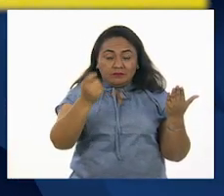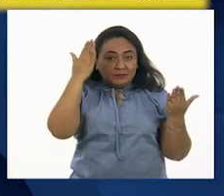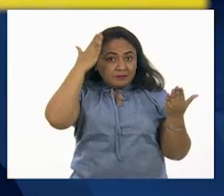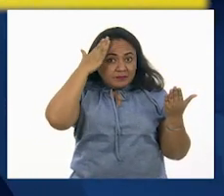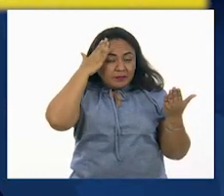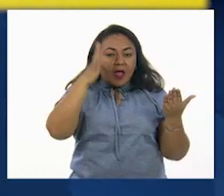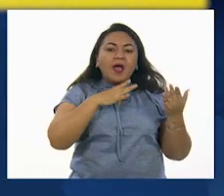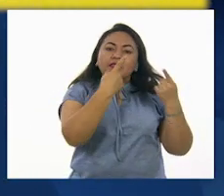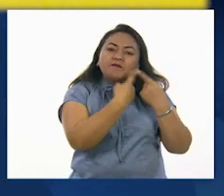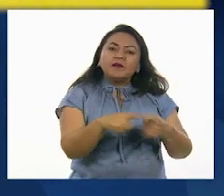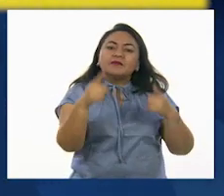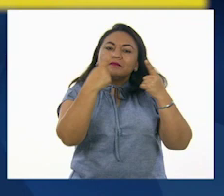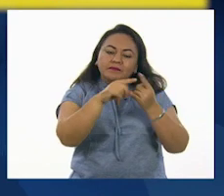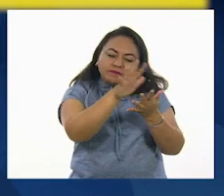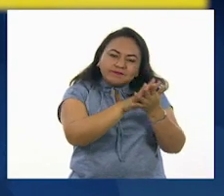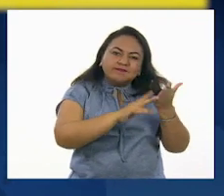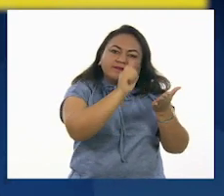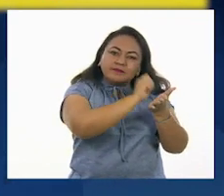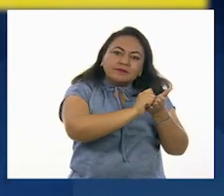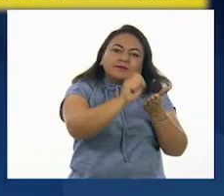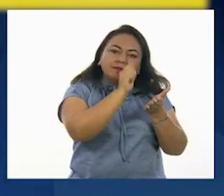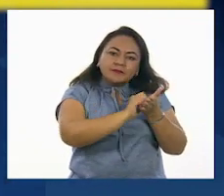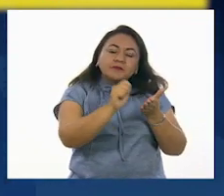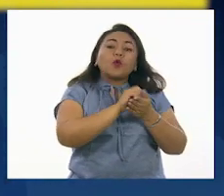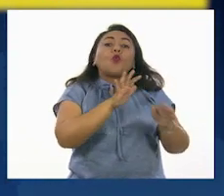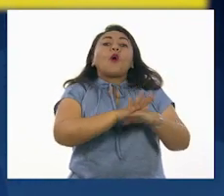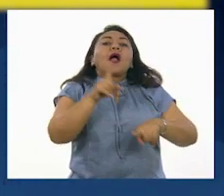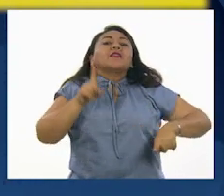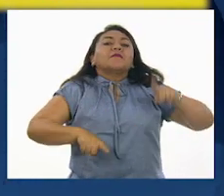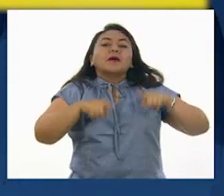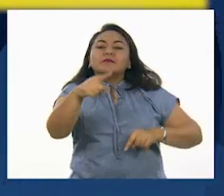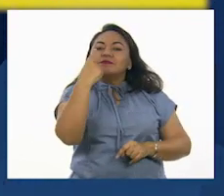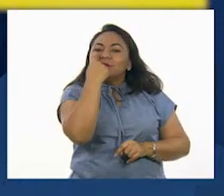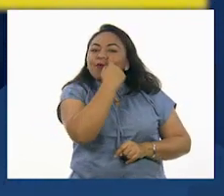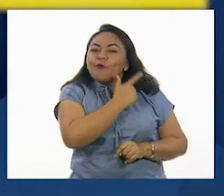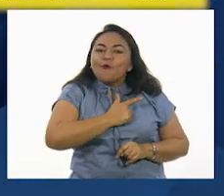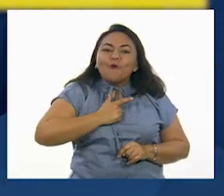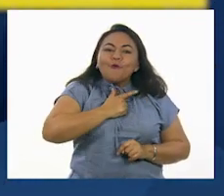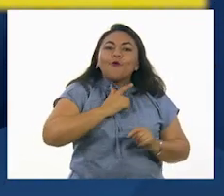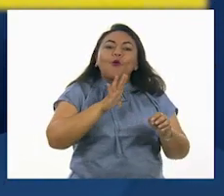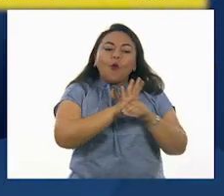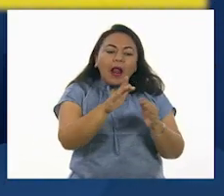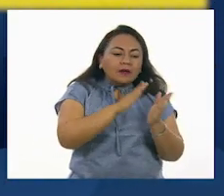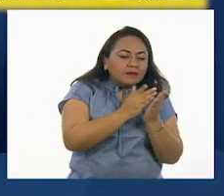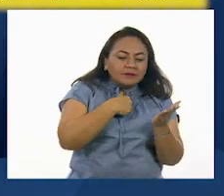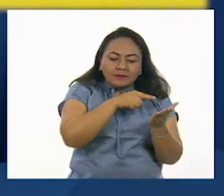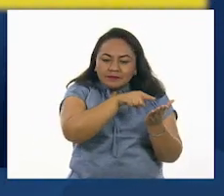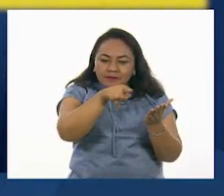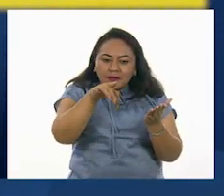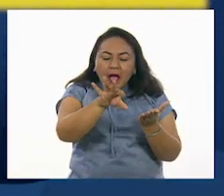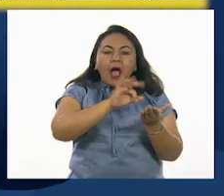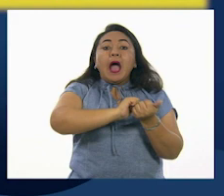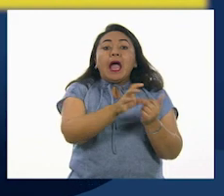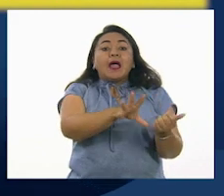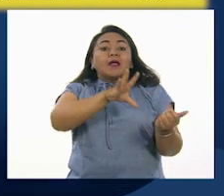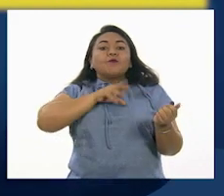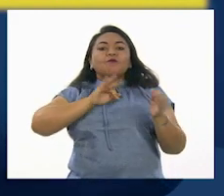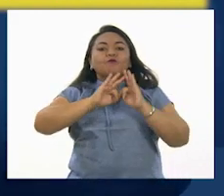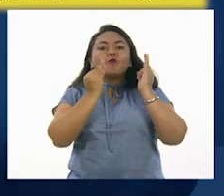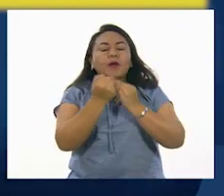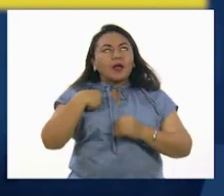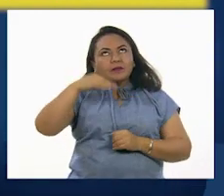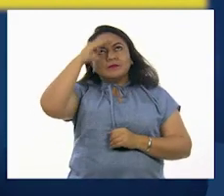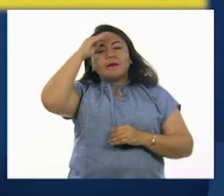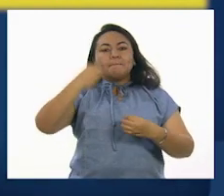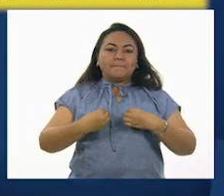a diversos textos, los cuales, dependiendo de nuestros intereses y acercamiento a los mismos, también influyen en nuestra forma de pensar